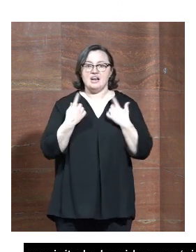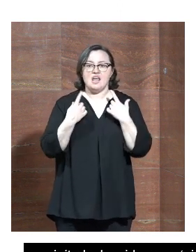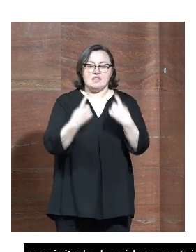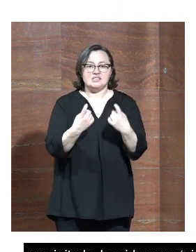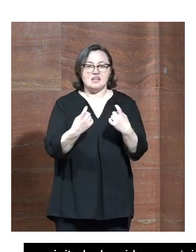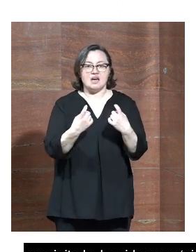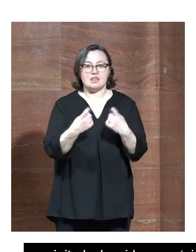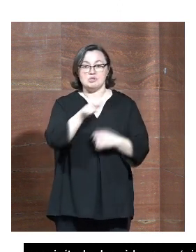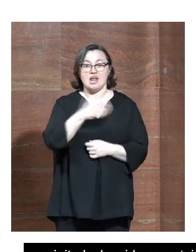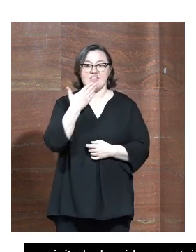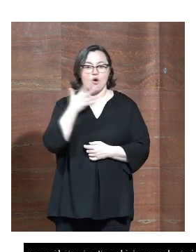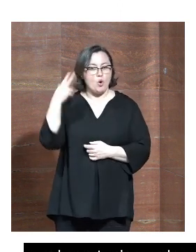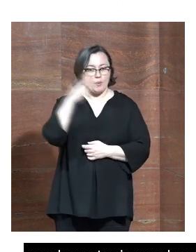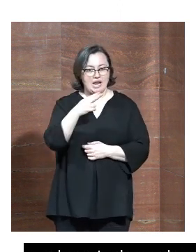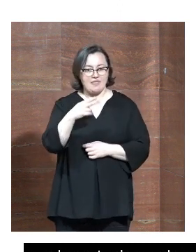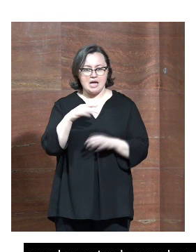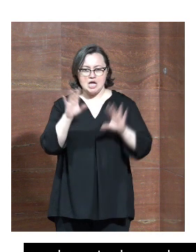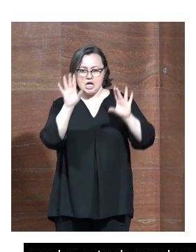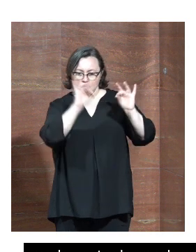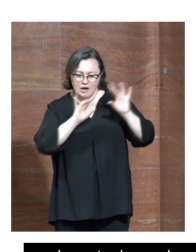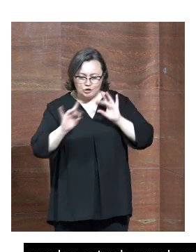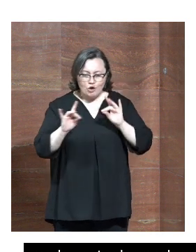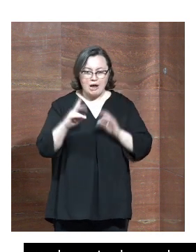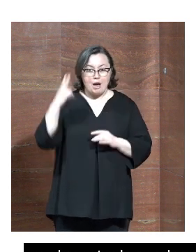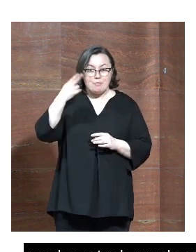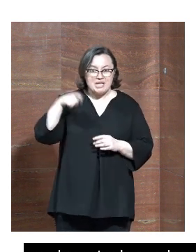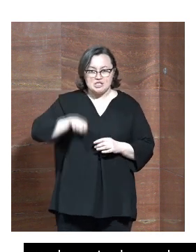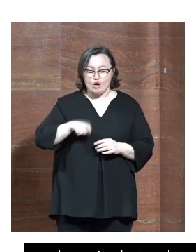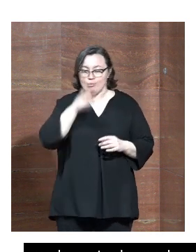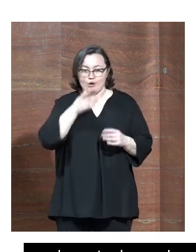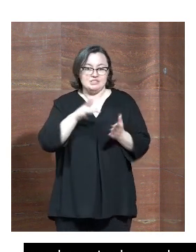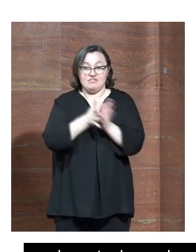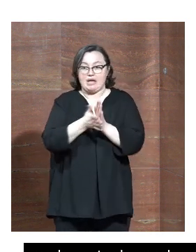tener un jubilado para manejar su pensión, que no va a comprar